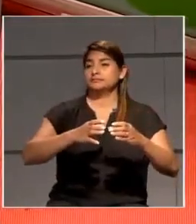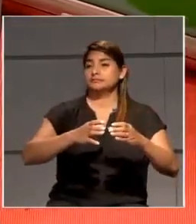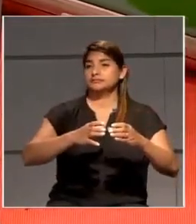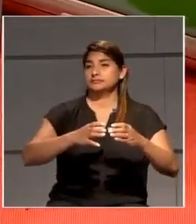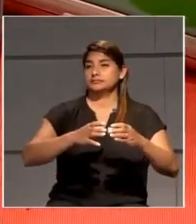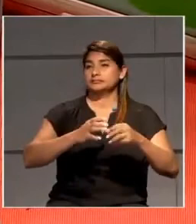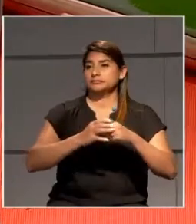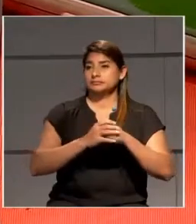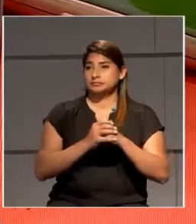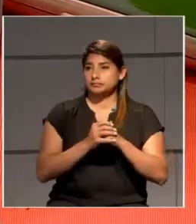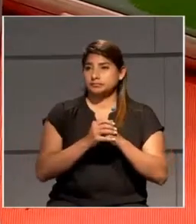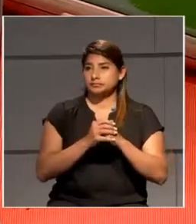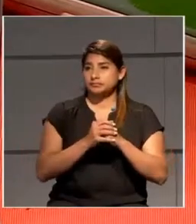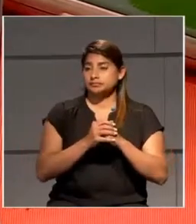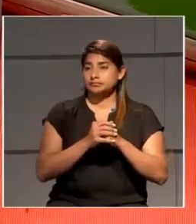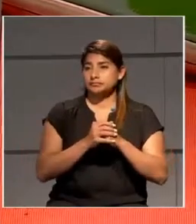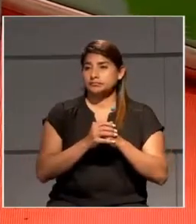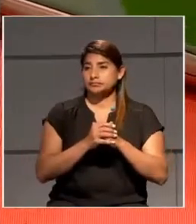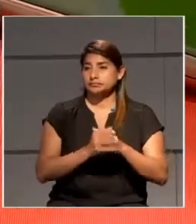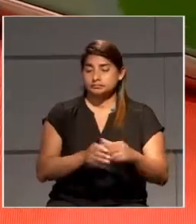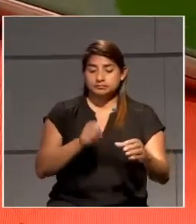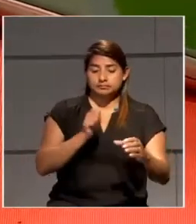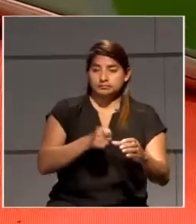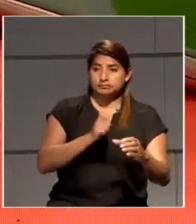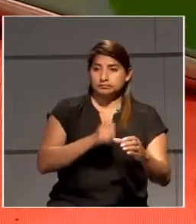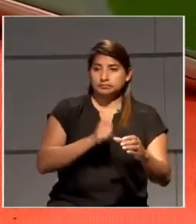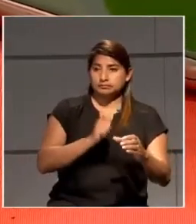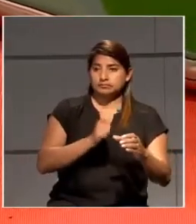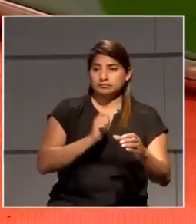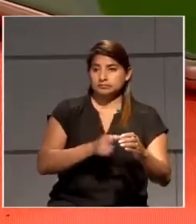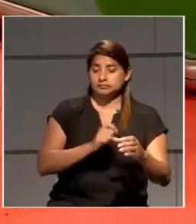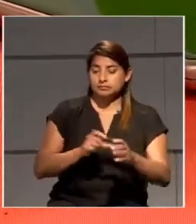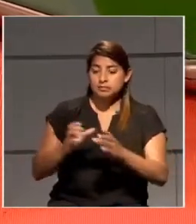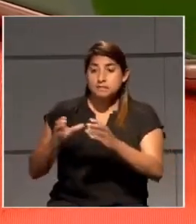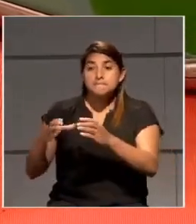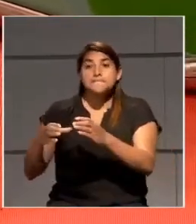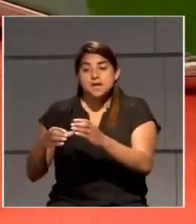Uh-huh. ¡Wey! ¡Qué sonidote! ¿Y esta?